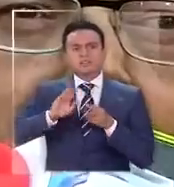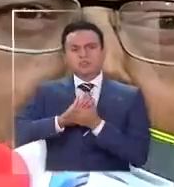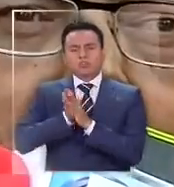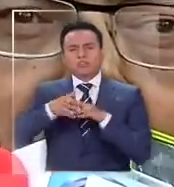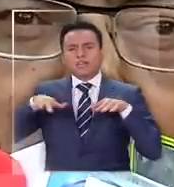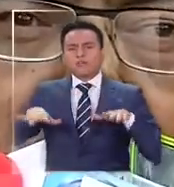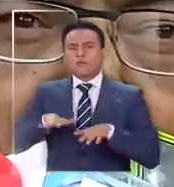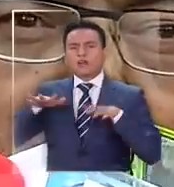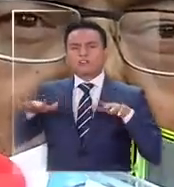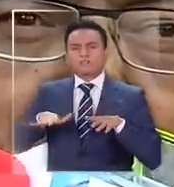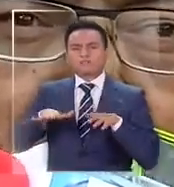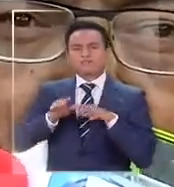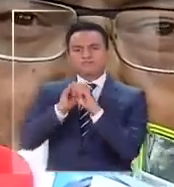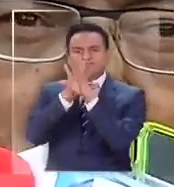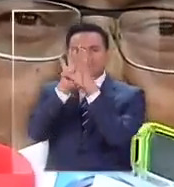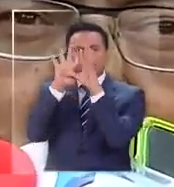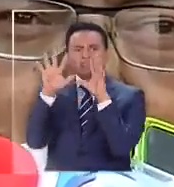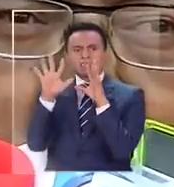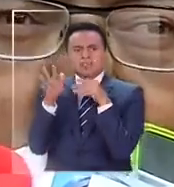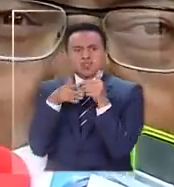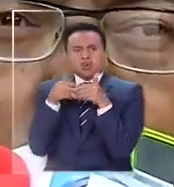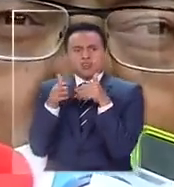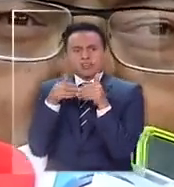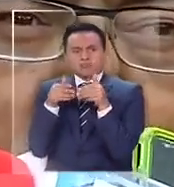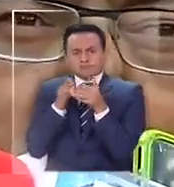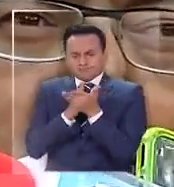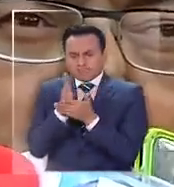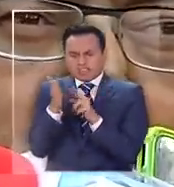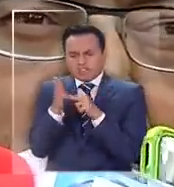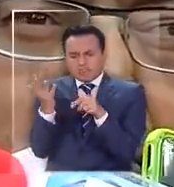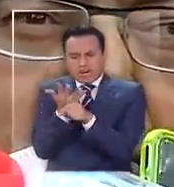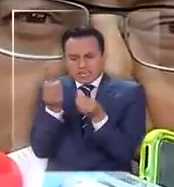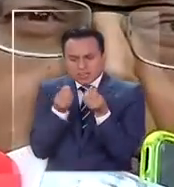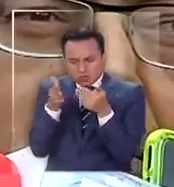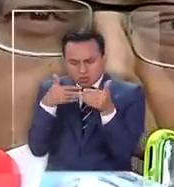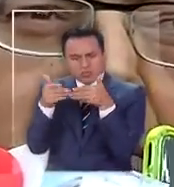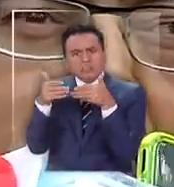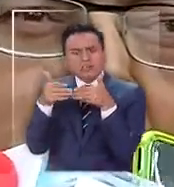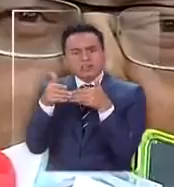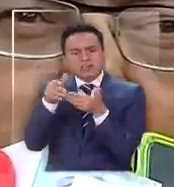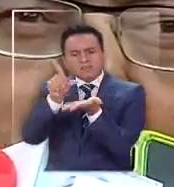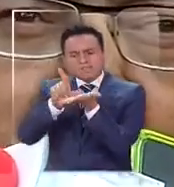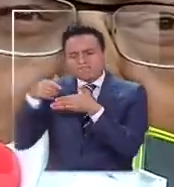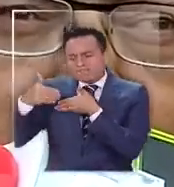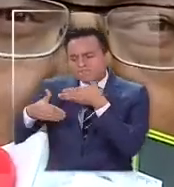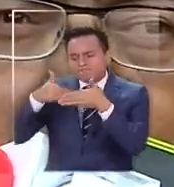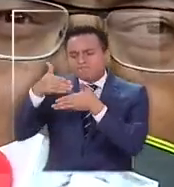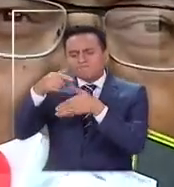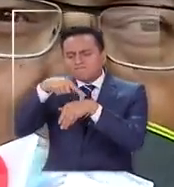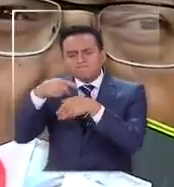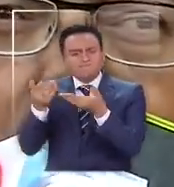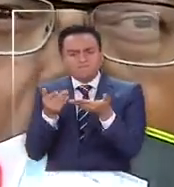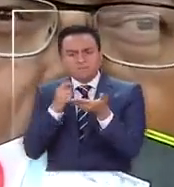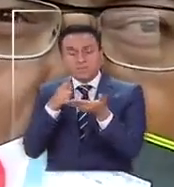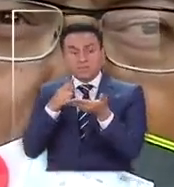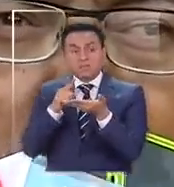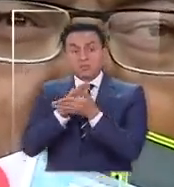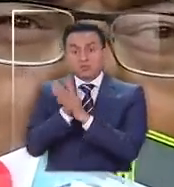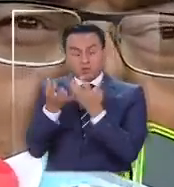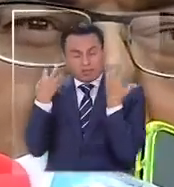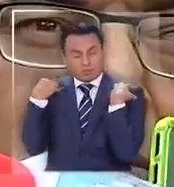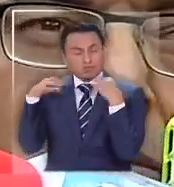los esfuerzos para esclarecer dónde se produjo la falla, en qué instancia del proceso, porque todos los que